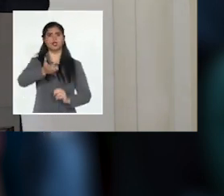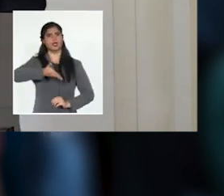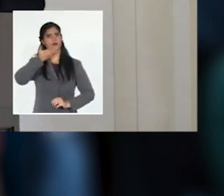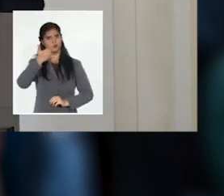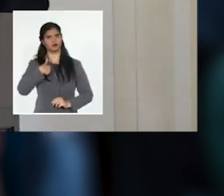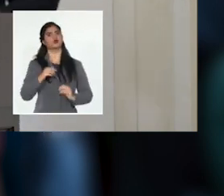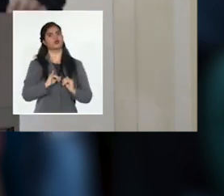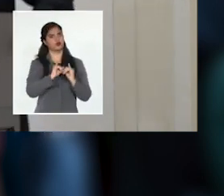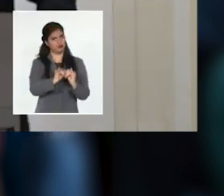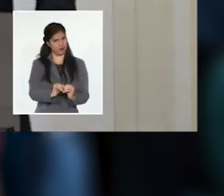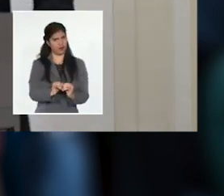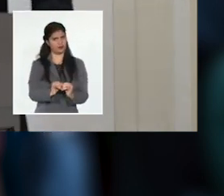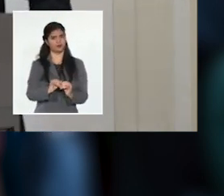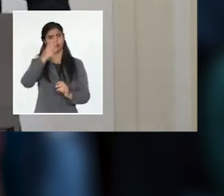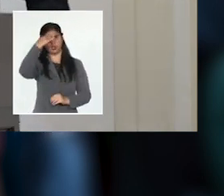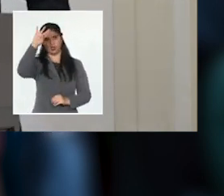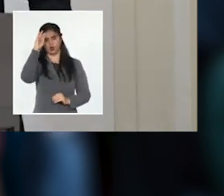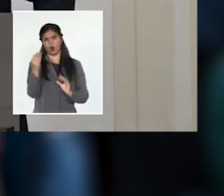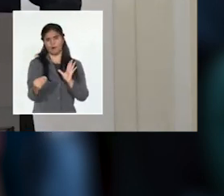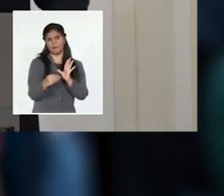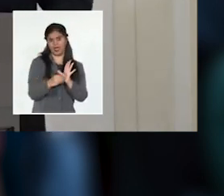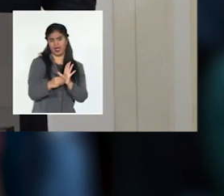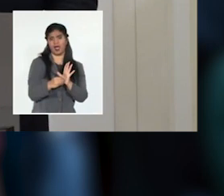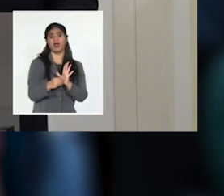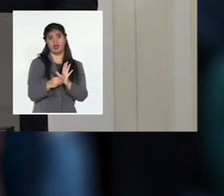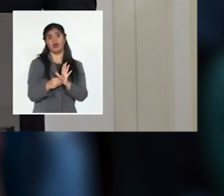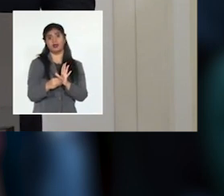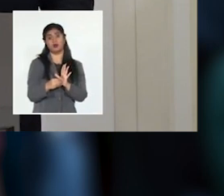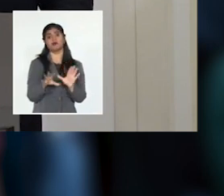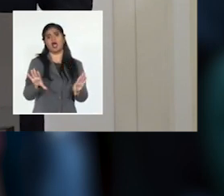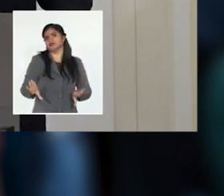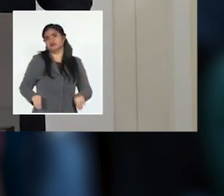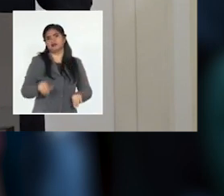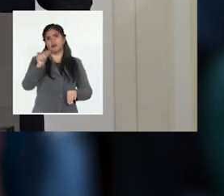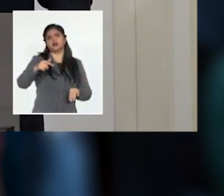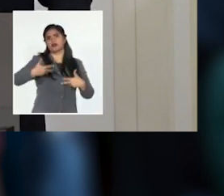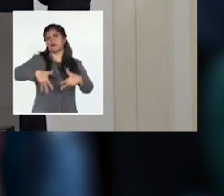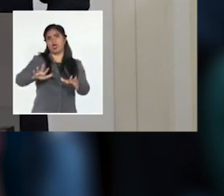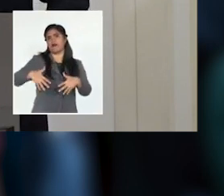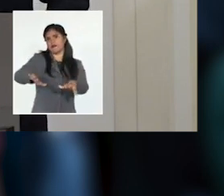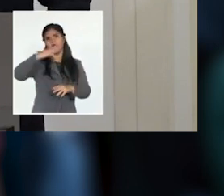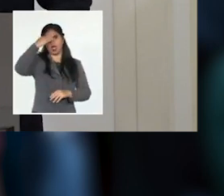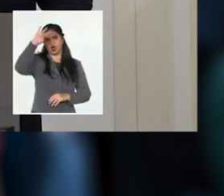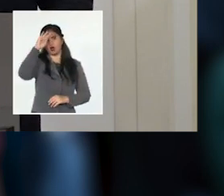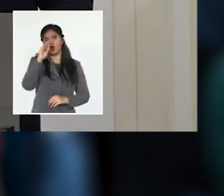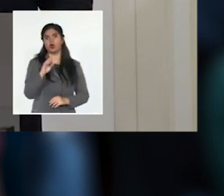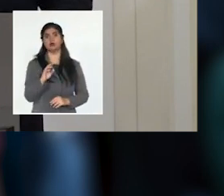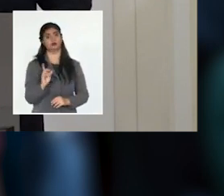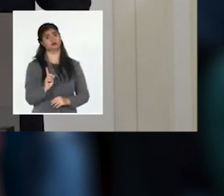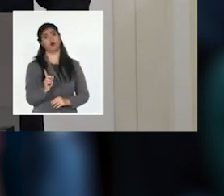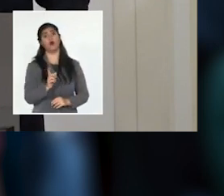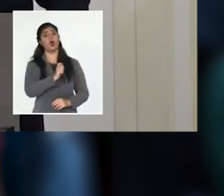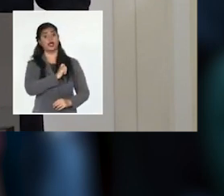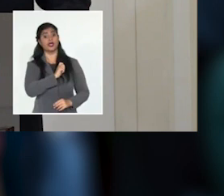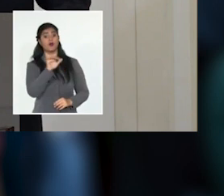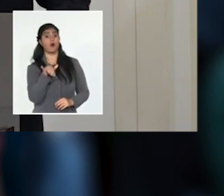ser parte de la politización de la emigración cubana con la que trafica el enemigo. Debemos defender una relación con los